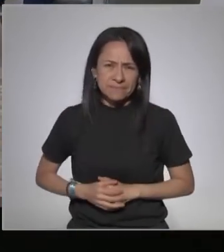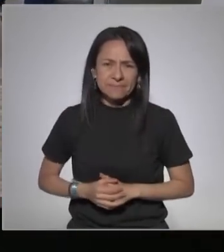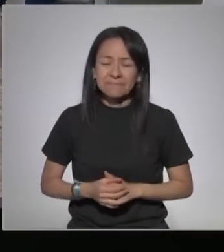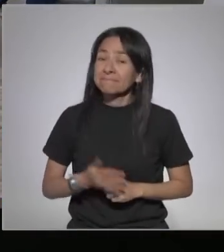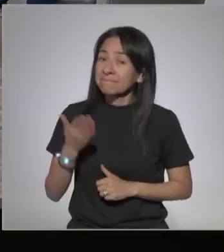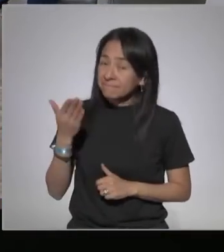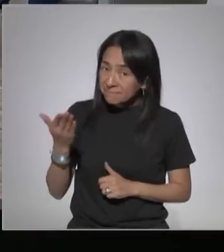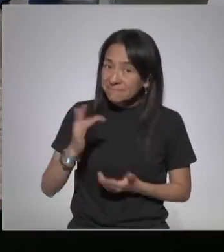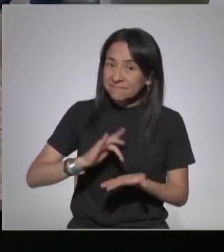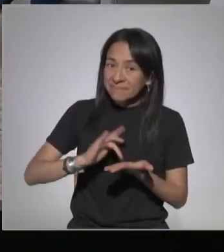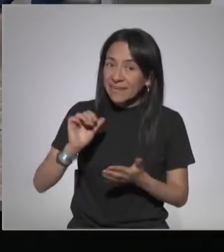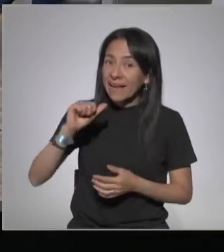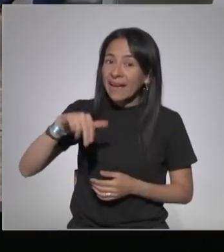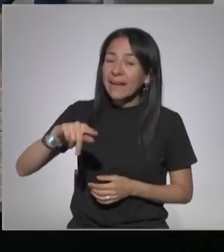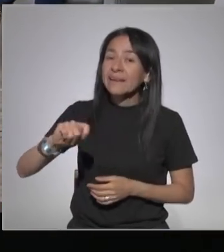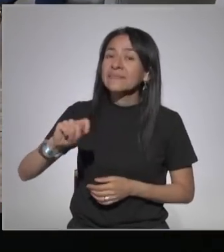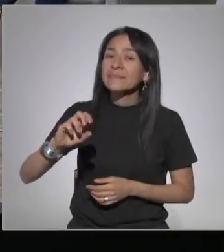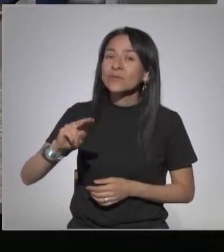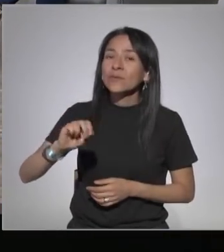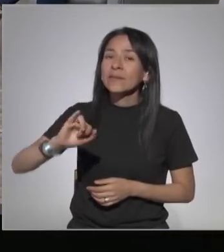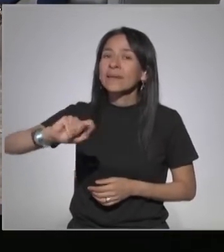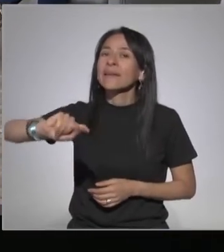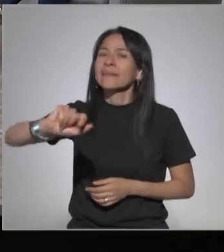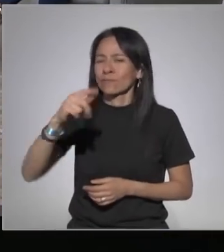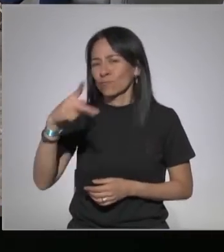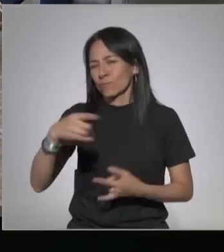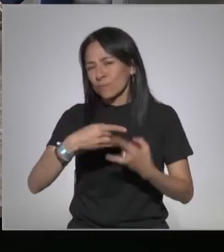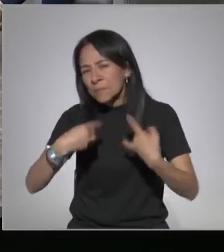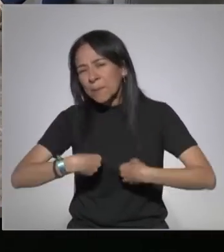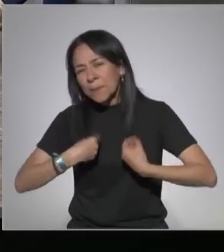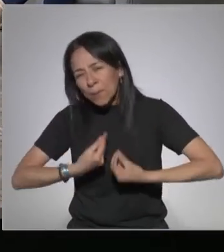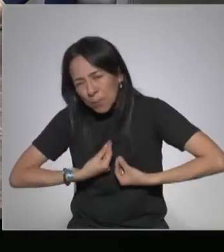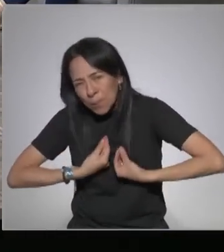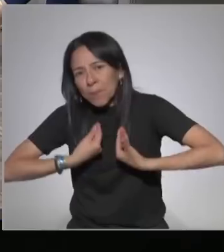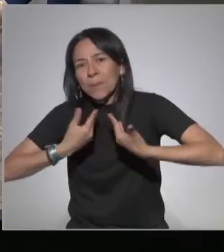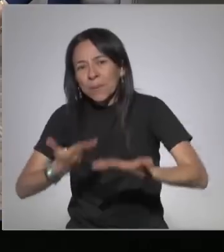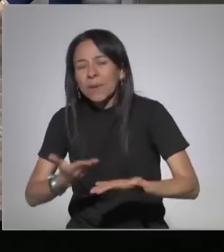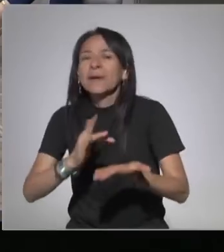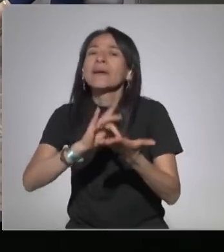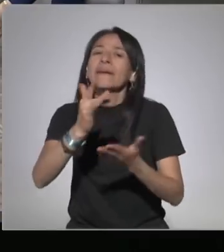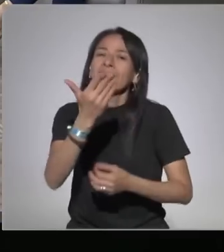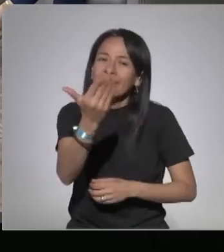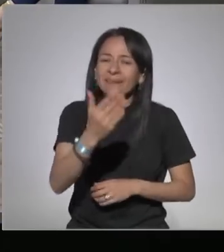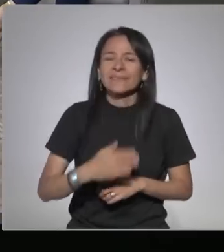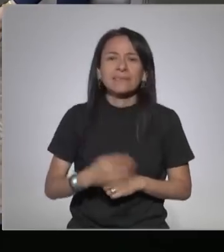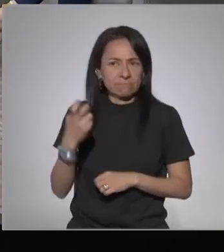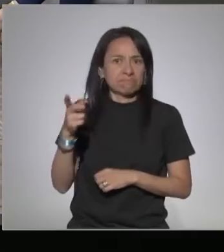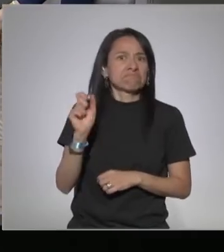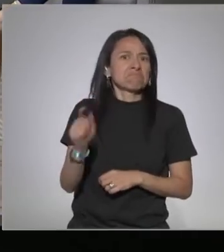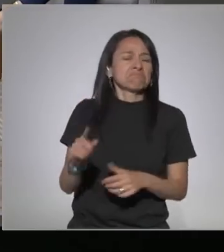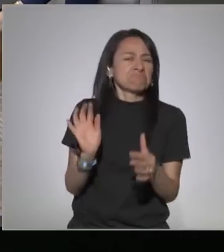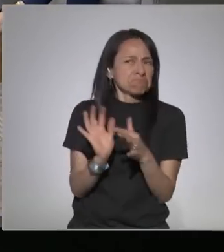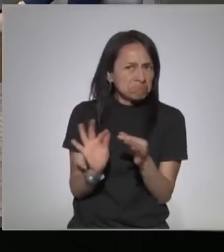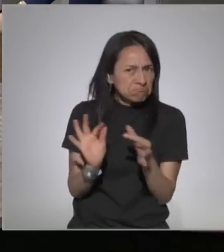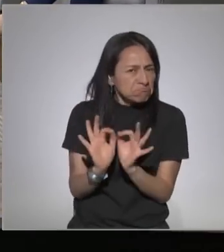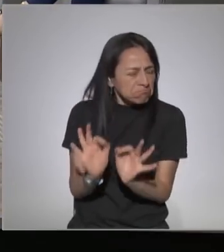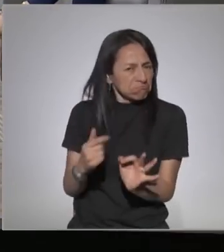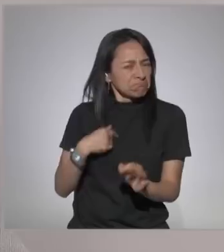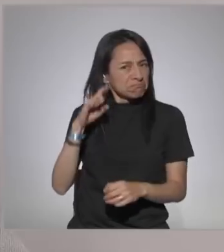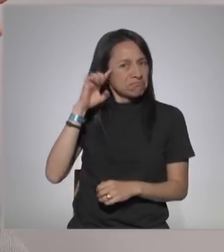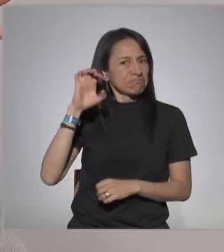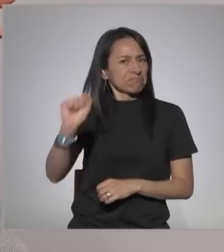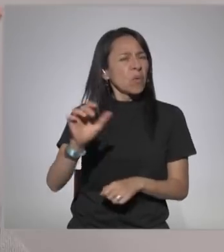Muchas gracias, Antonieta Centeno, por compartirnos su testimonio. Y a mí me llama mucho la atención como este énfasis que hace de estos